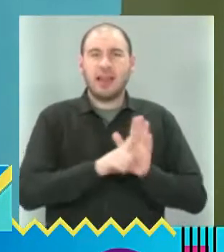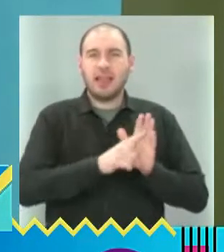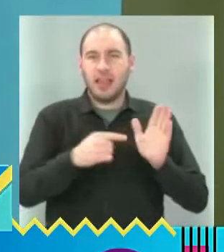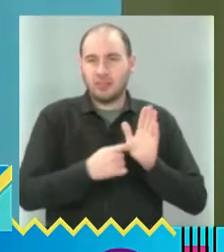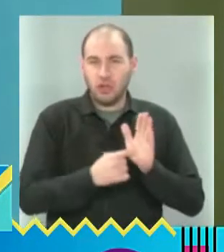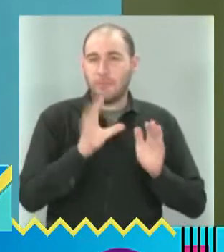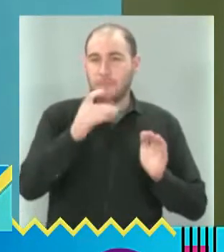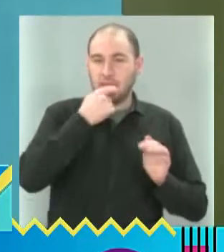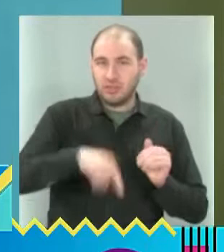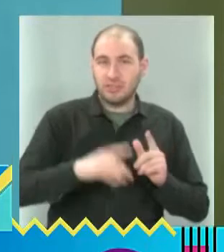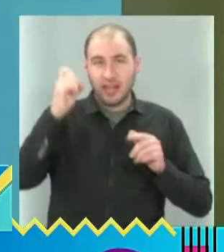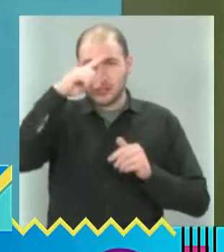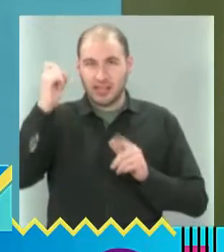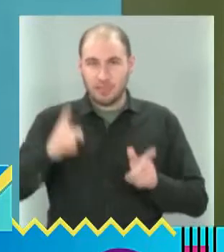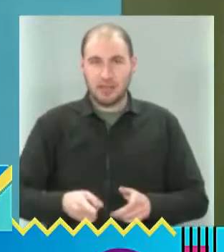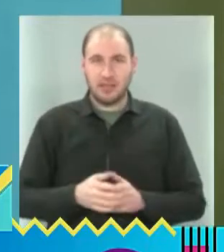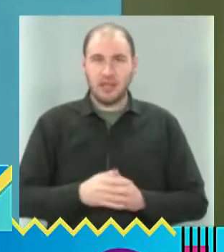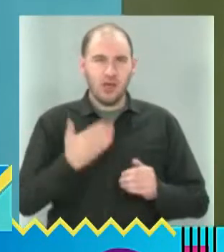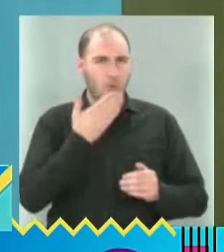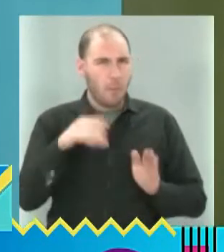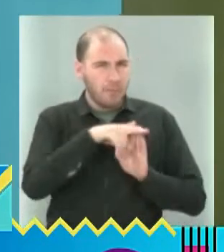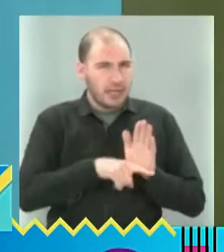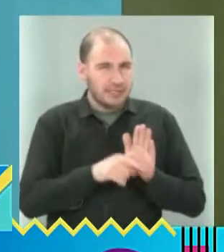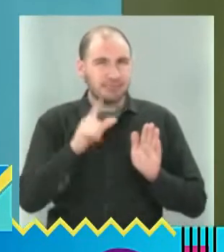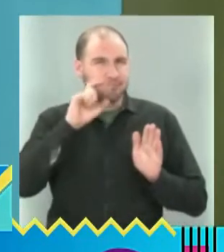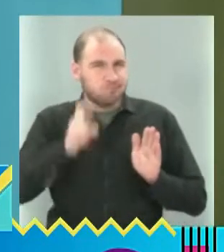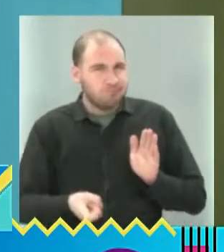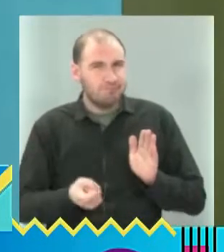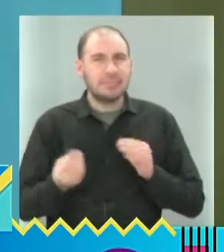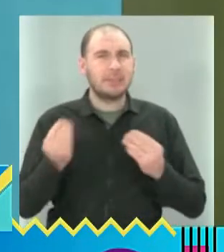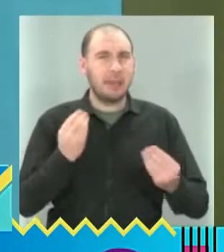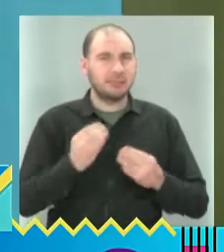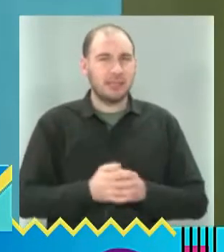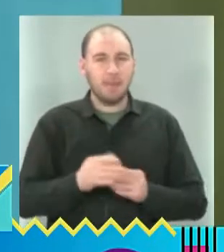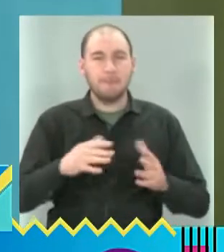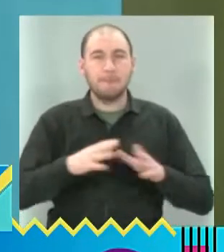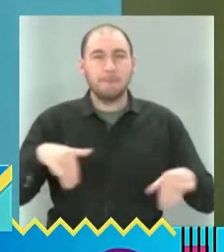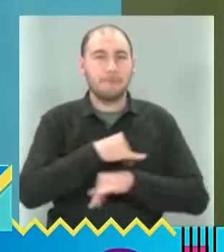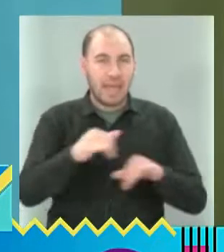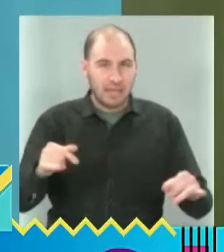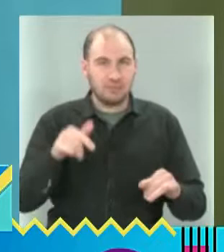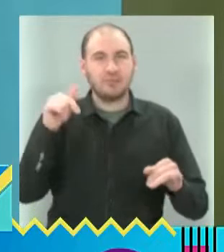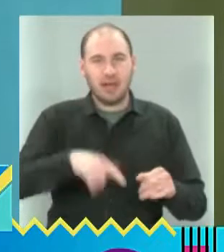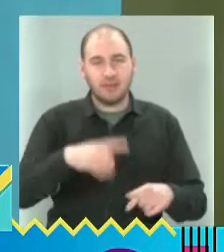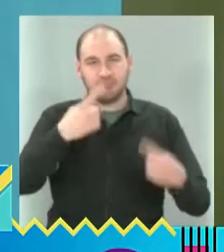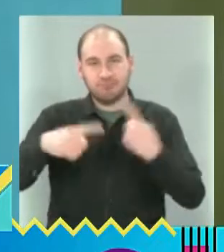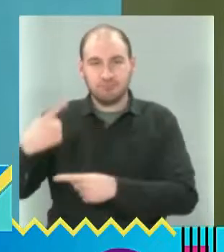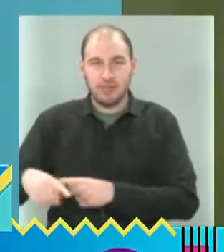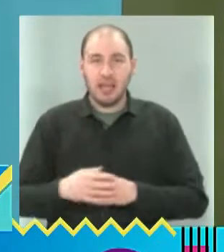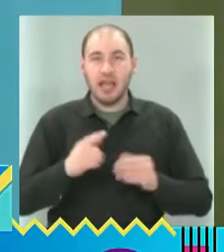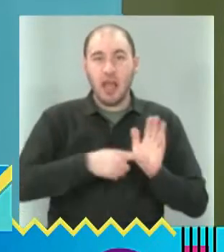legislación, tanto provincial y nacional? ¿Se cumple? ¿No se cumple? ¿Qué pasa con los medios? Y ahí ya lo empiezo a abrir un poco más, en esto de